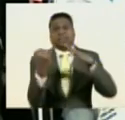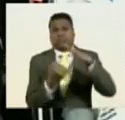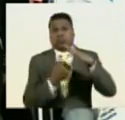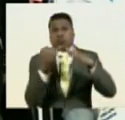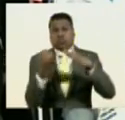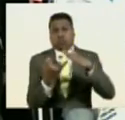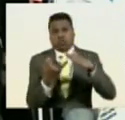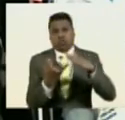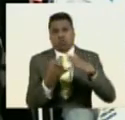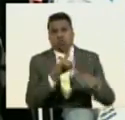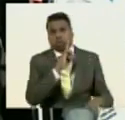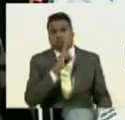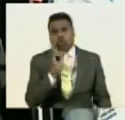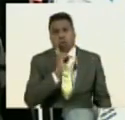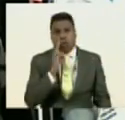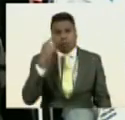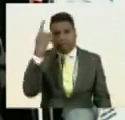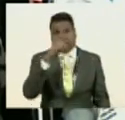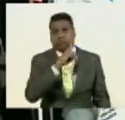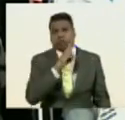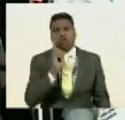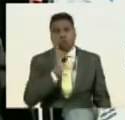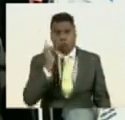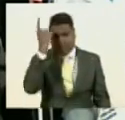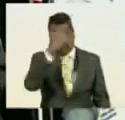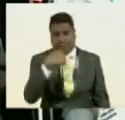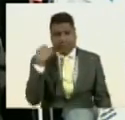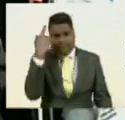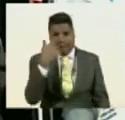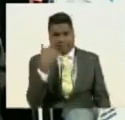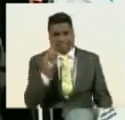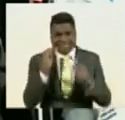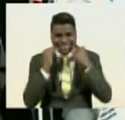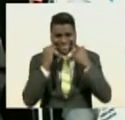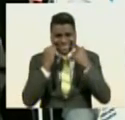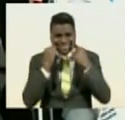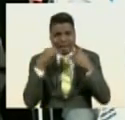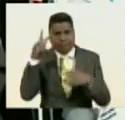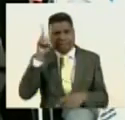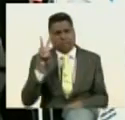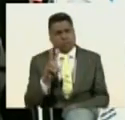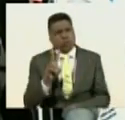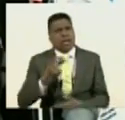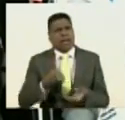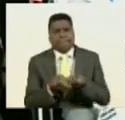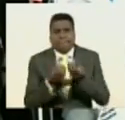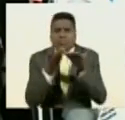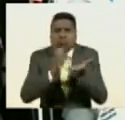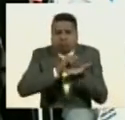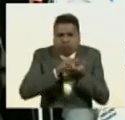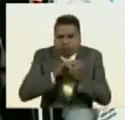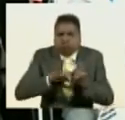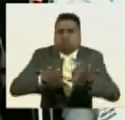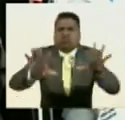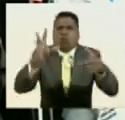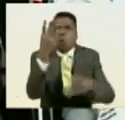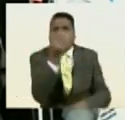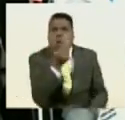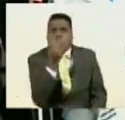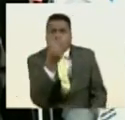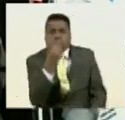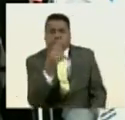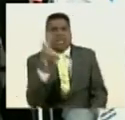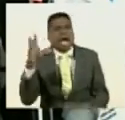para llevar a nuestro pueblo comida y alimento. Igualmente hemos solicitado que